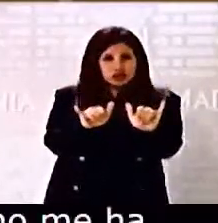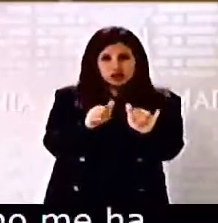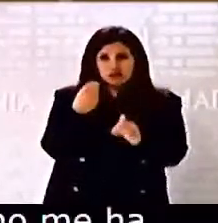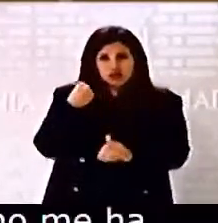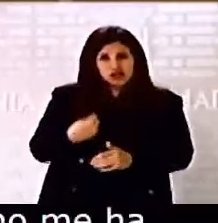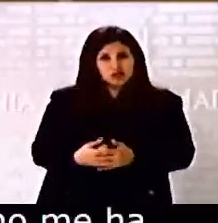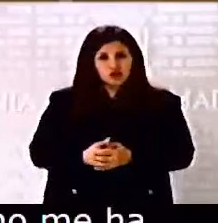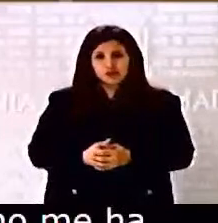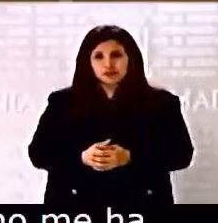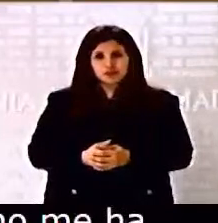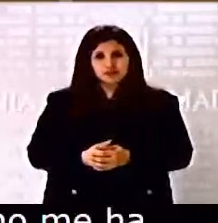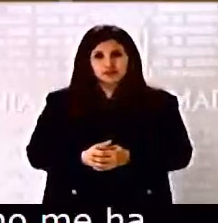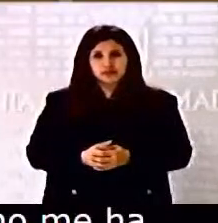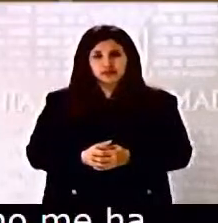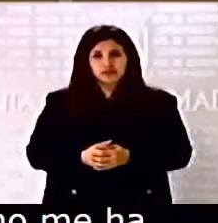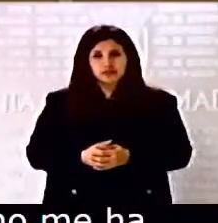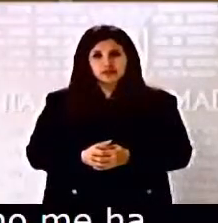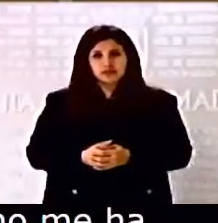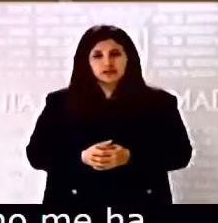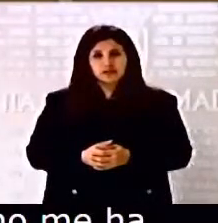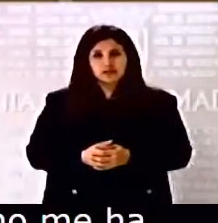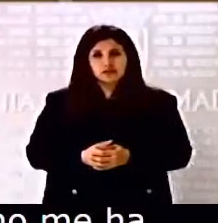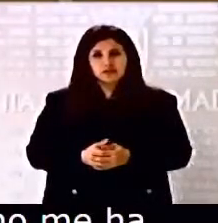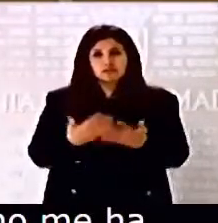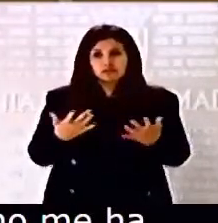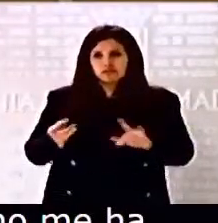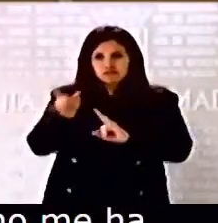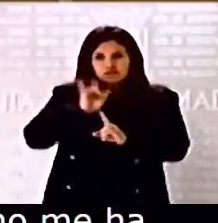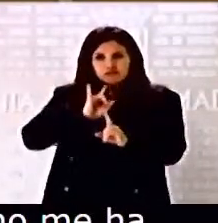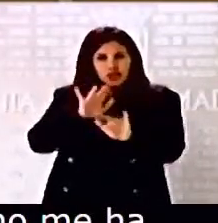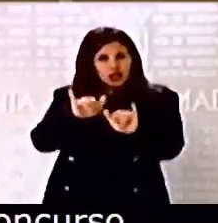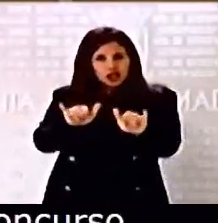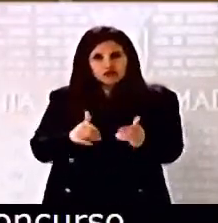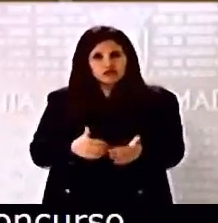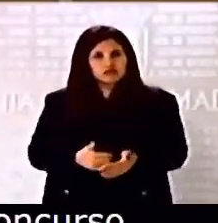Sistema Nacional de Salud. No me ha llamado.